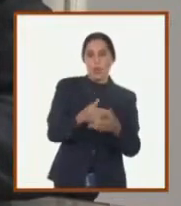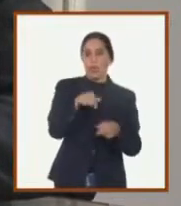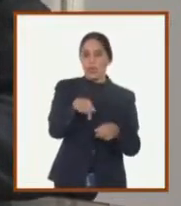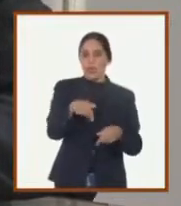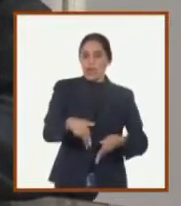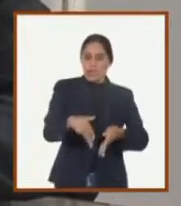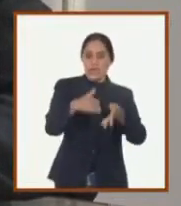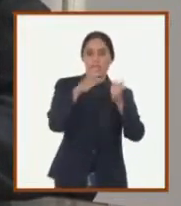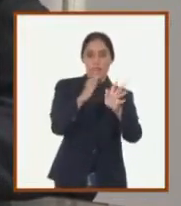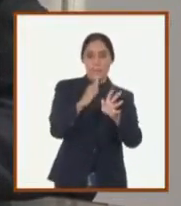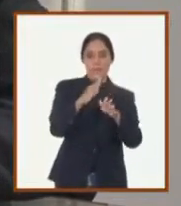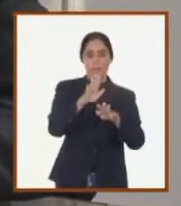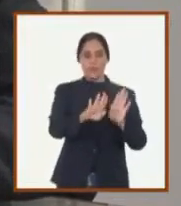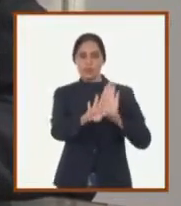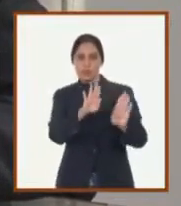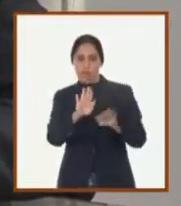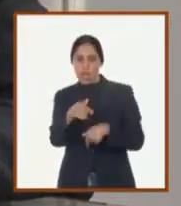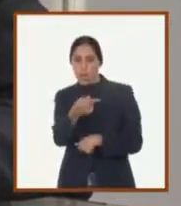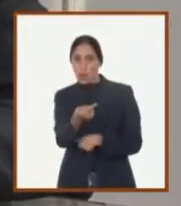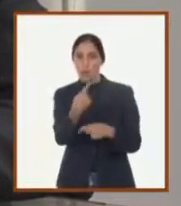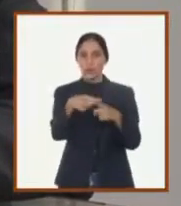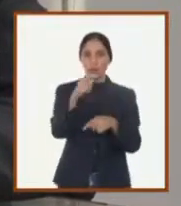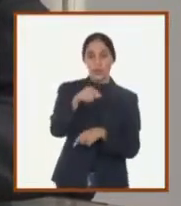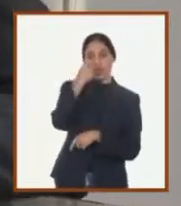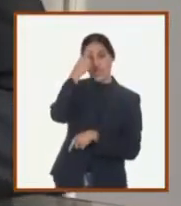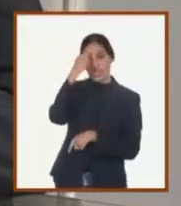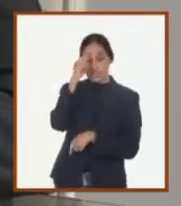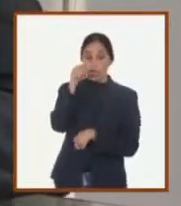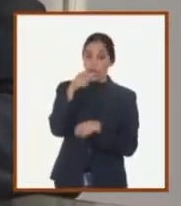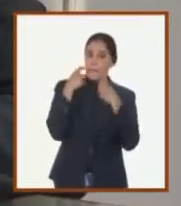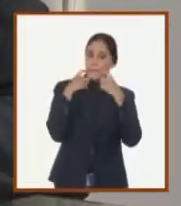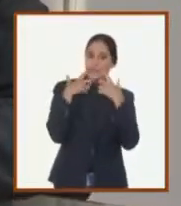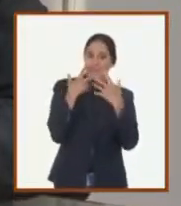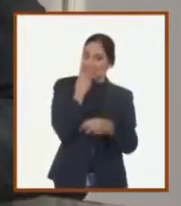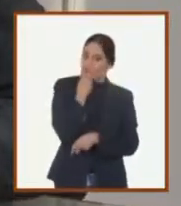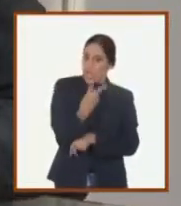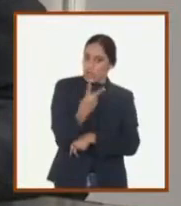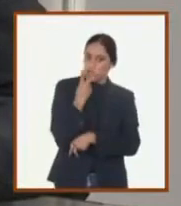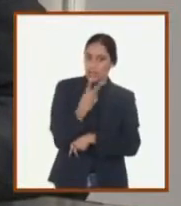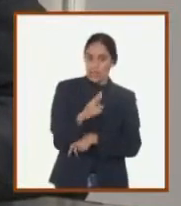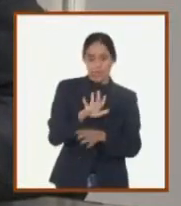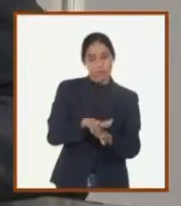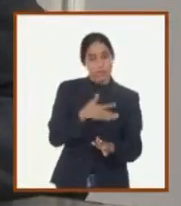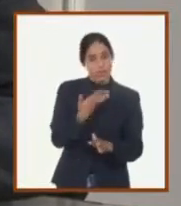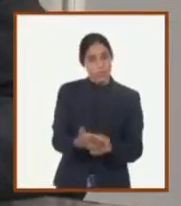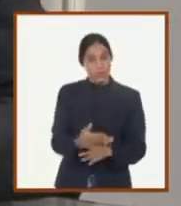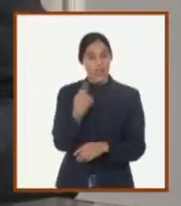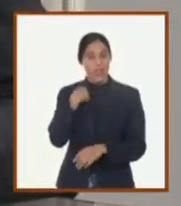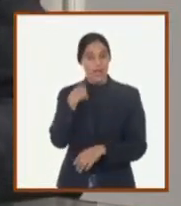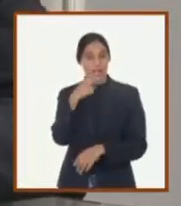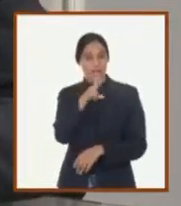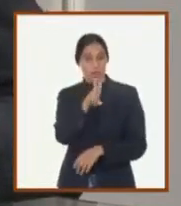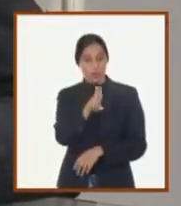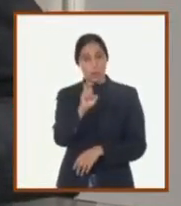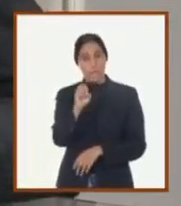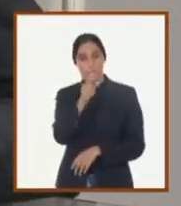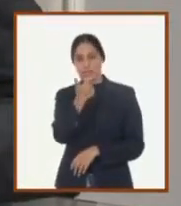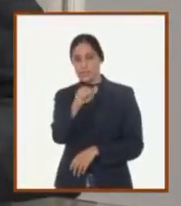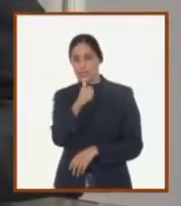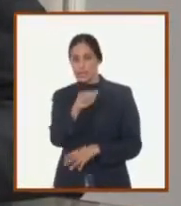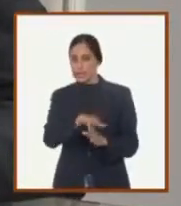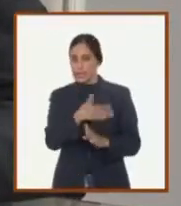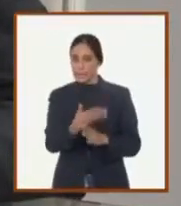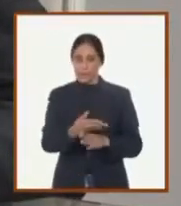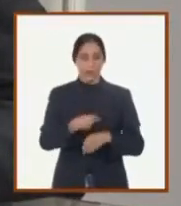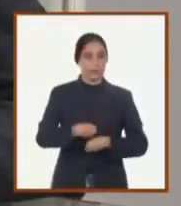tuvimos en la una etapa muy vinculado con nosotros se atendía hasta que ya después eh en el 2010 ya eso se se entregó a la